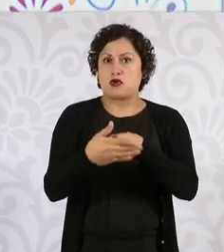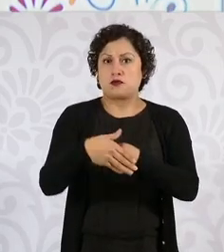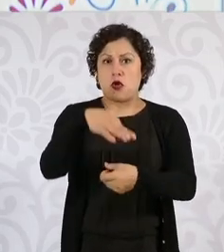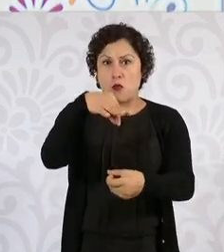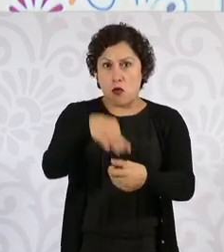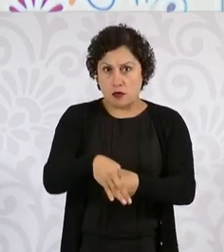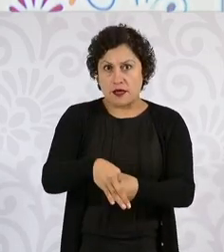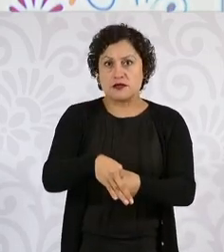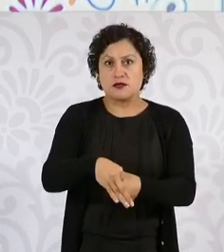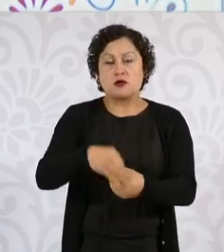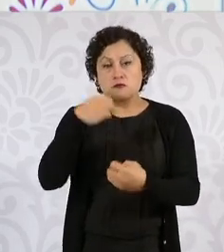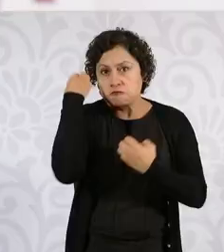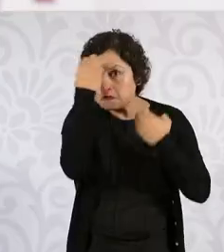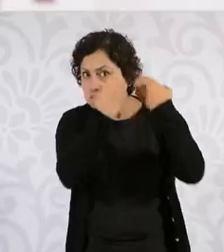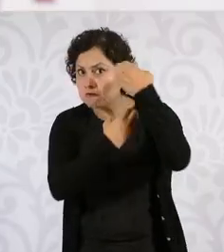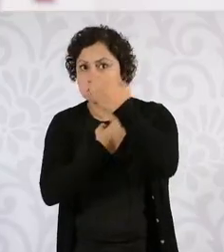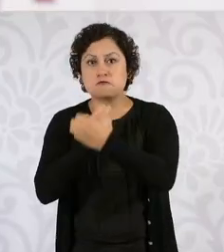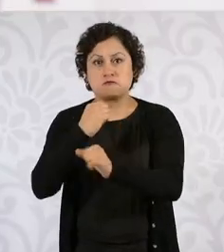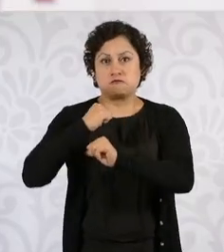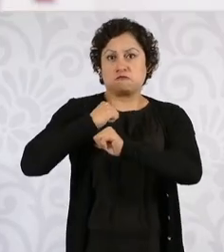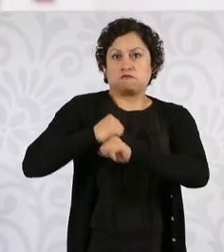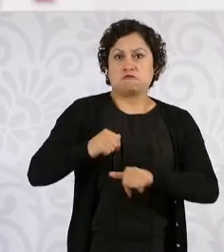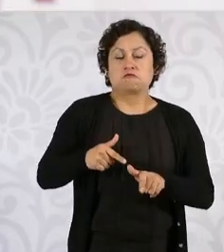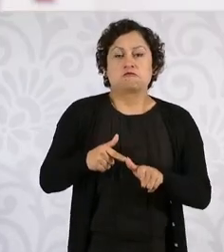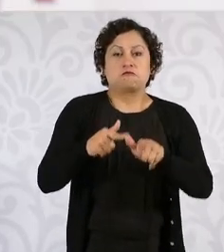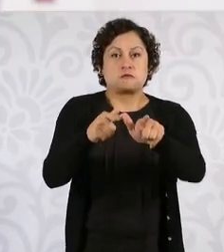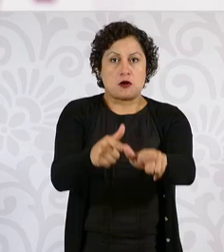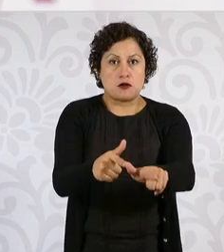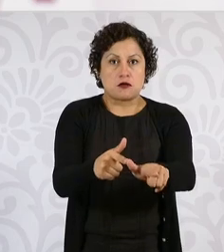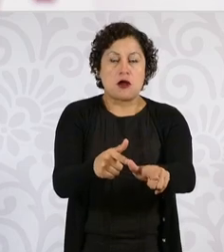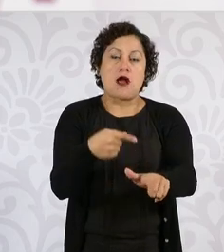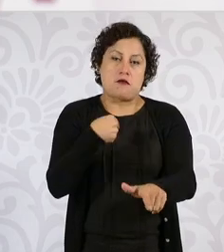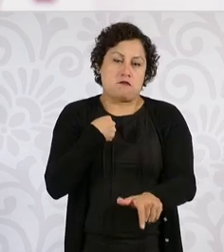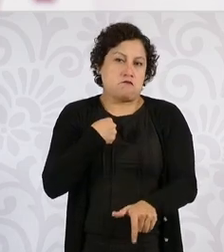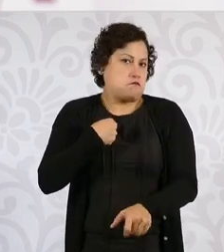si los gobernadores lo plantean, pues me parece muy bien.